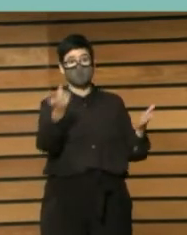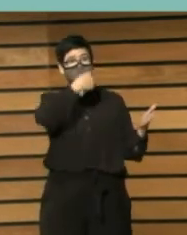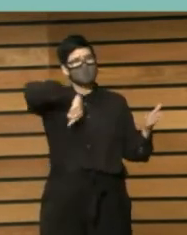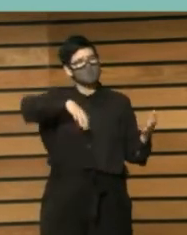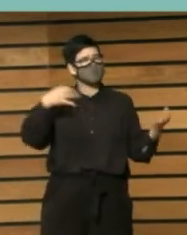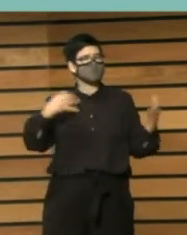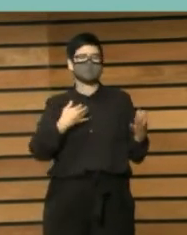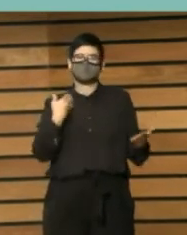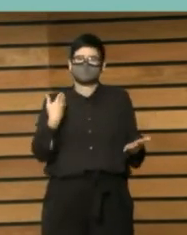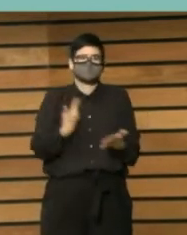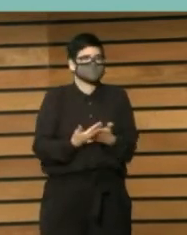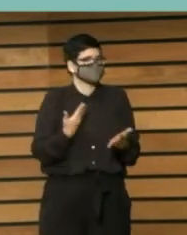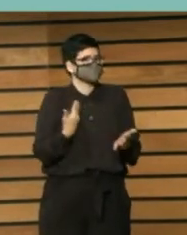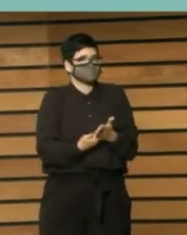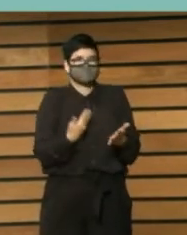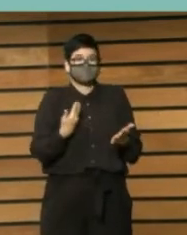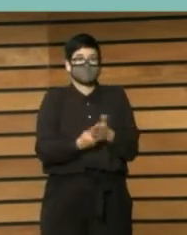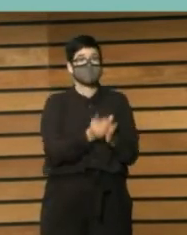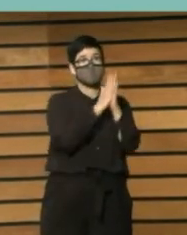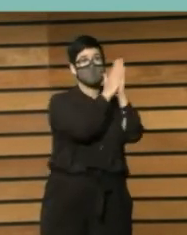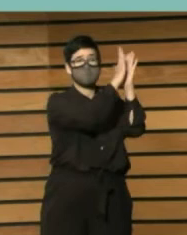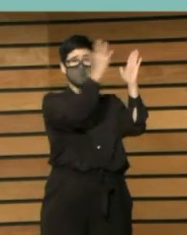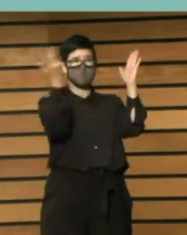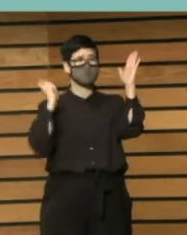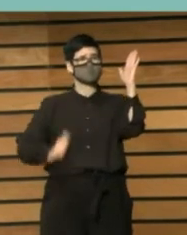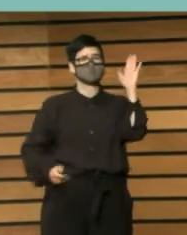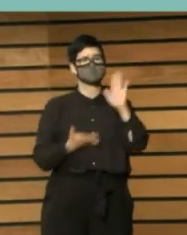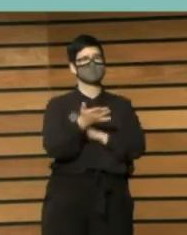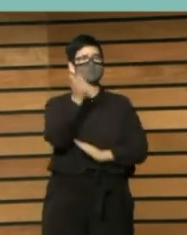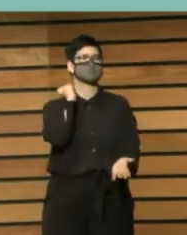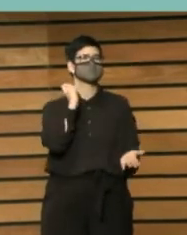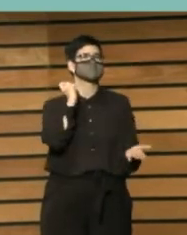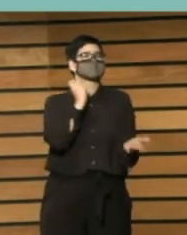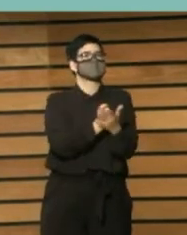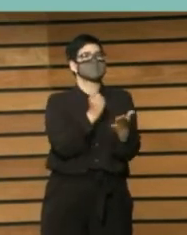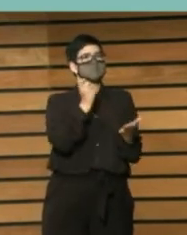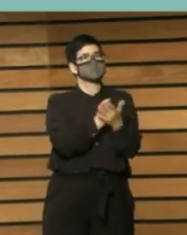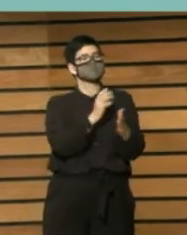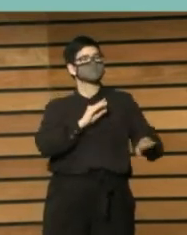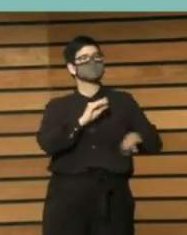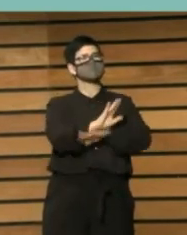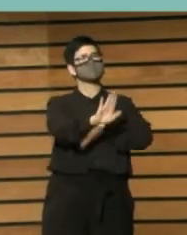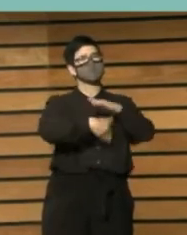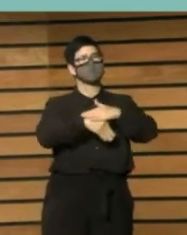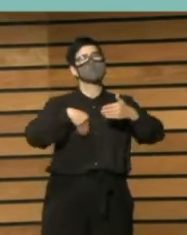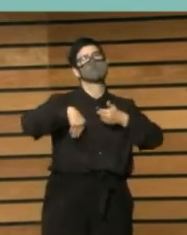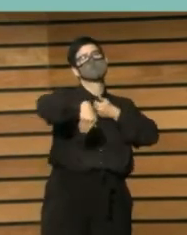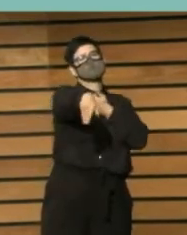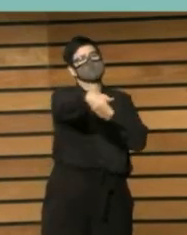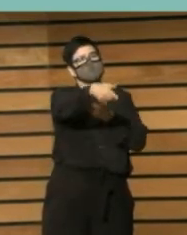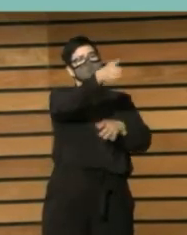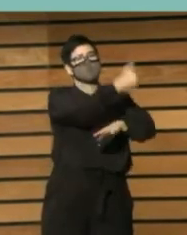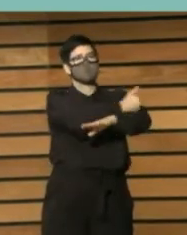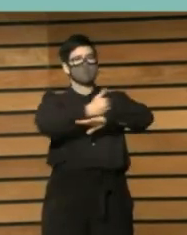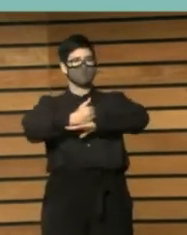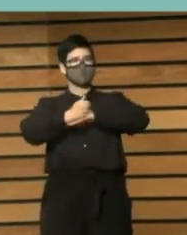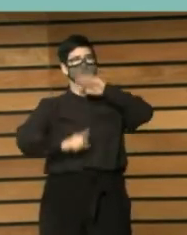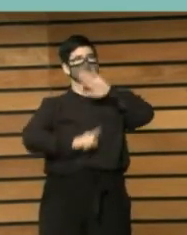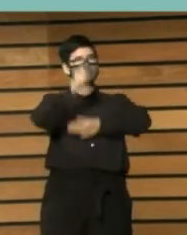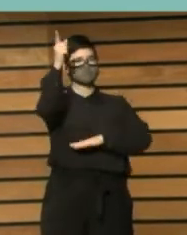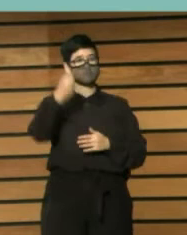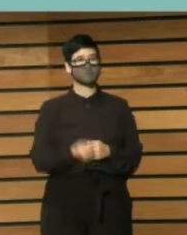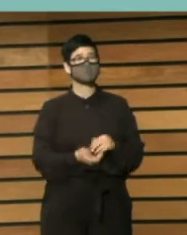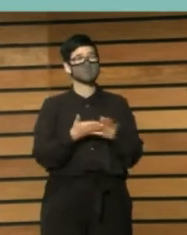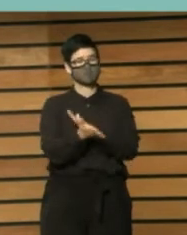siempre que la biblioteca es una inversión para el desarrollo de la ciudadanía. Y esto lo podemos hacer cuando ponemos